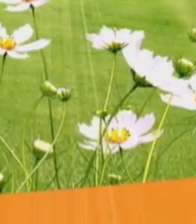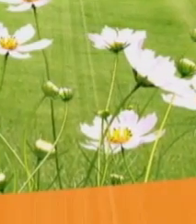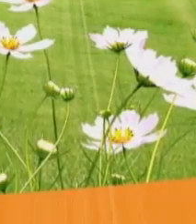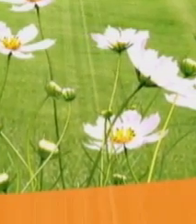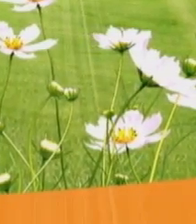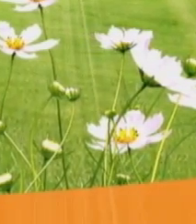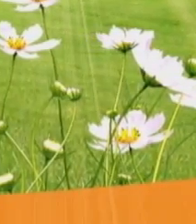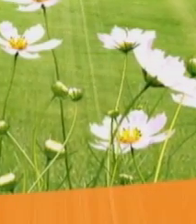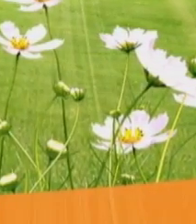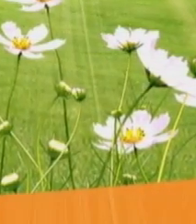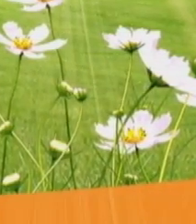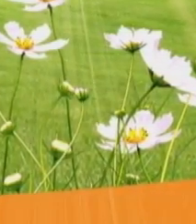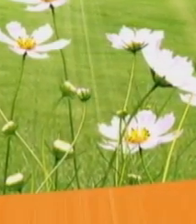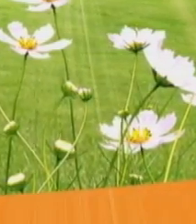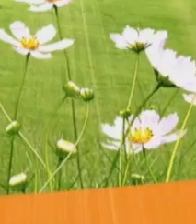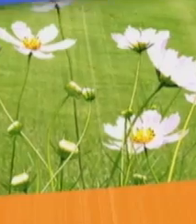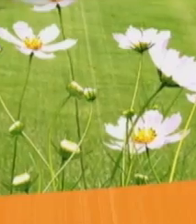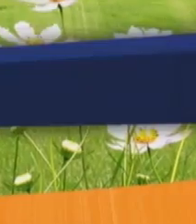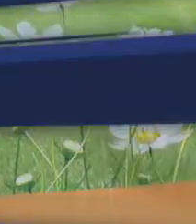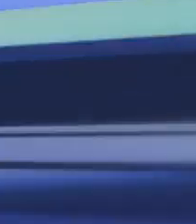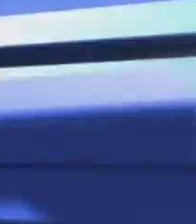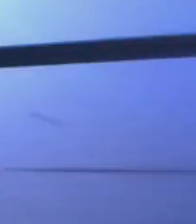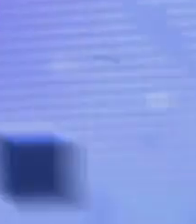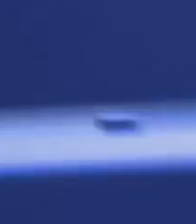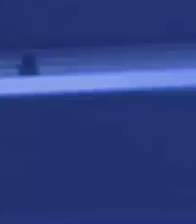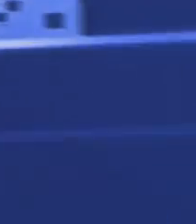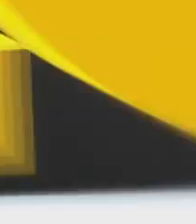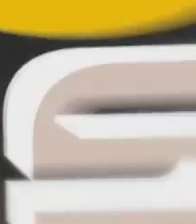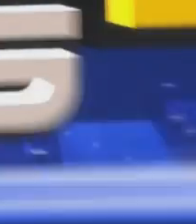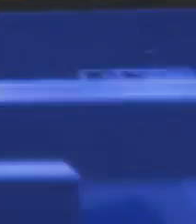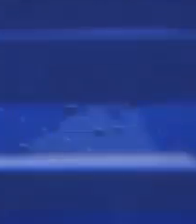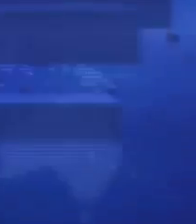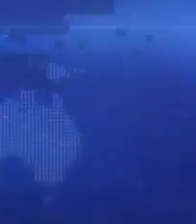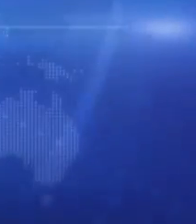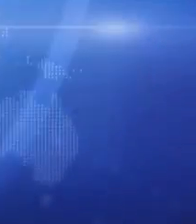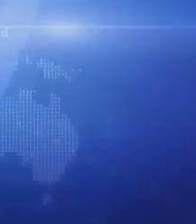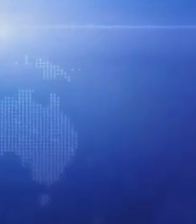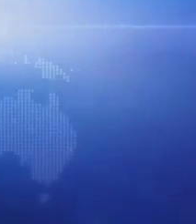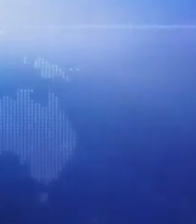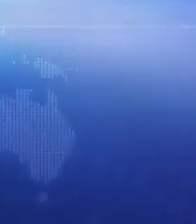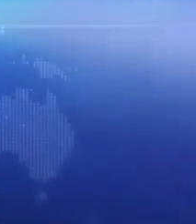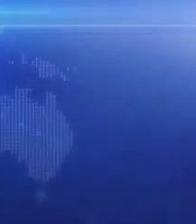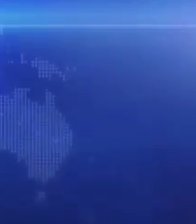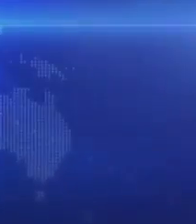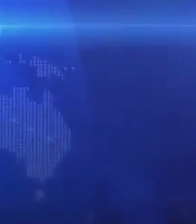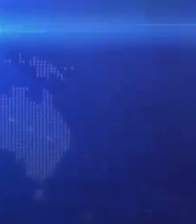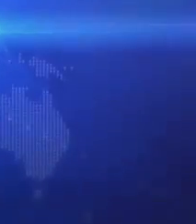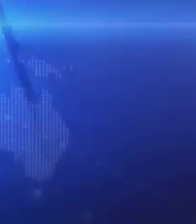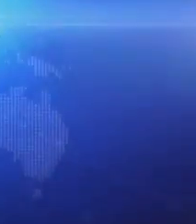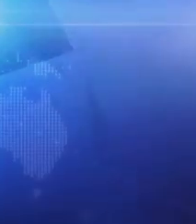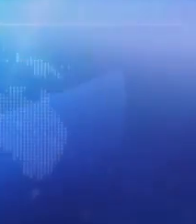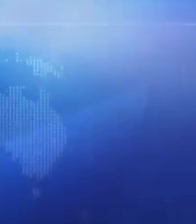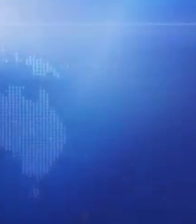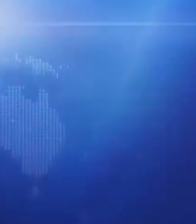Ecológico, Barsol Aroma Delicias, Líder en Limpieza, Enlace Noticias, lo que usted quiere ver.